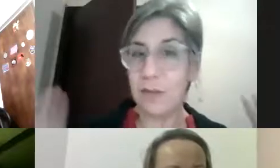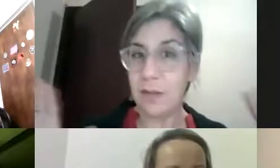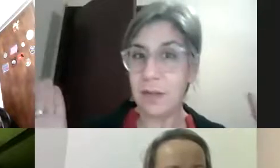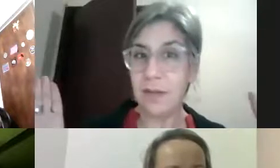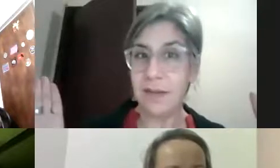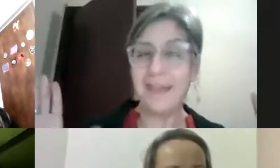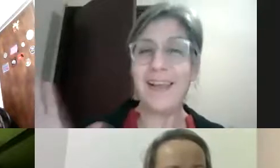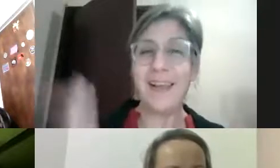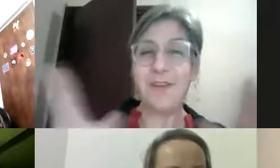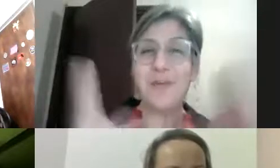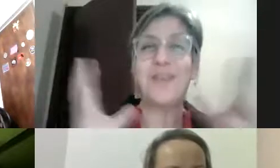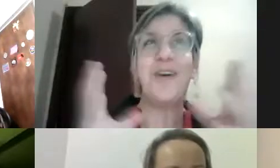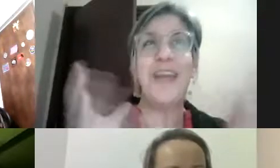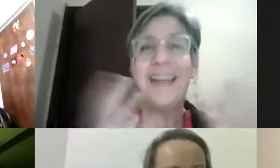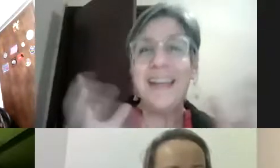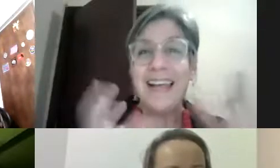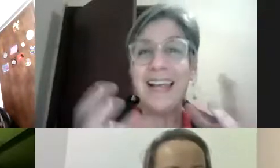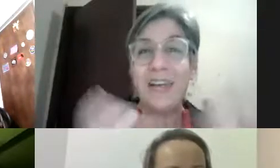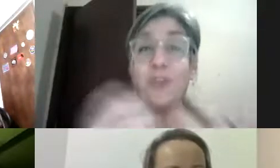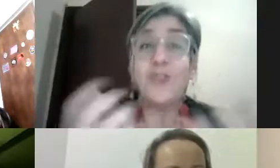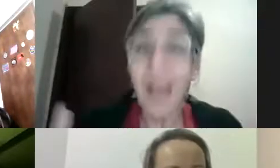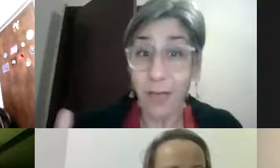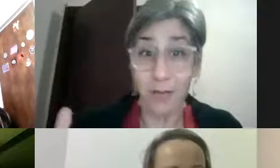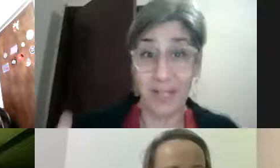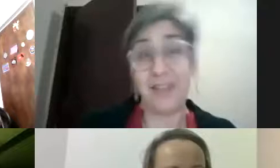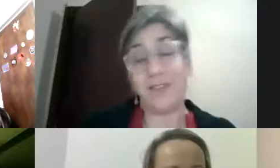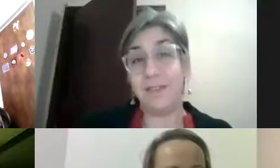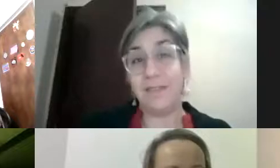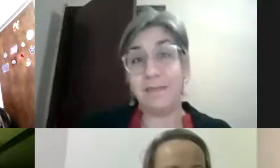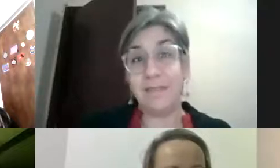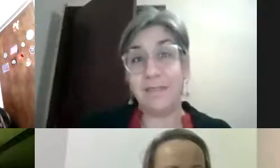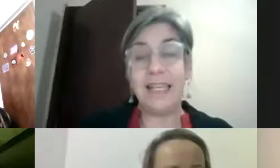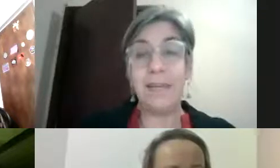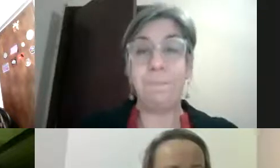tenemos, como digo, controlados en eso.